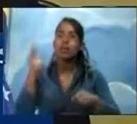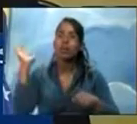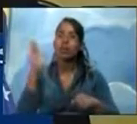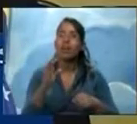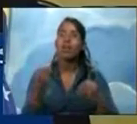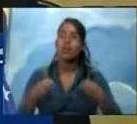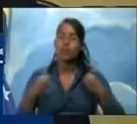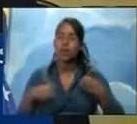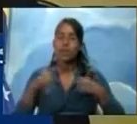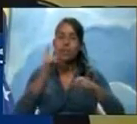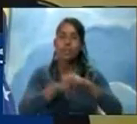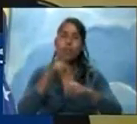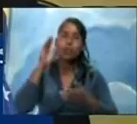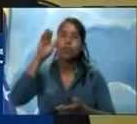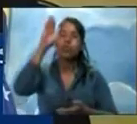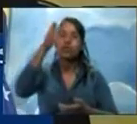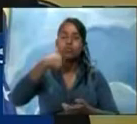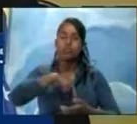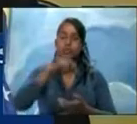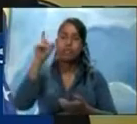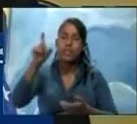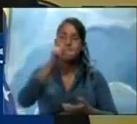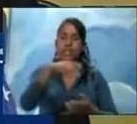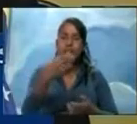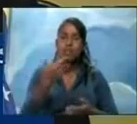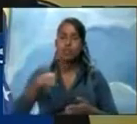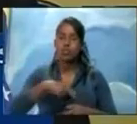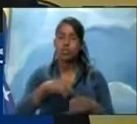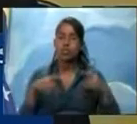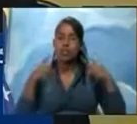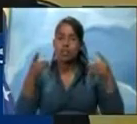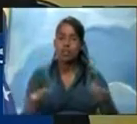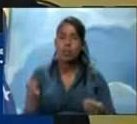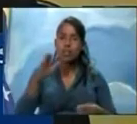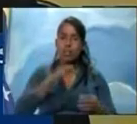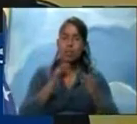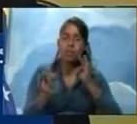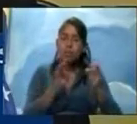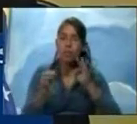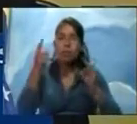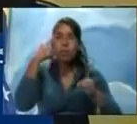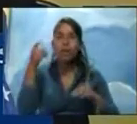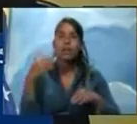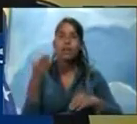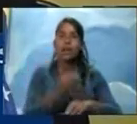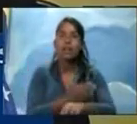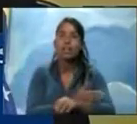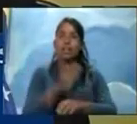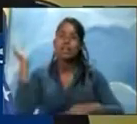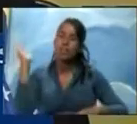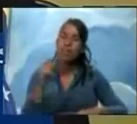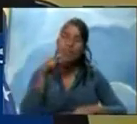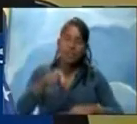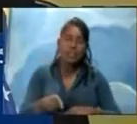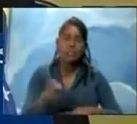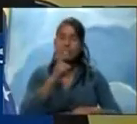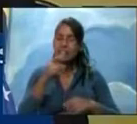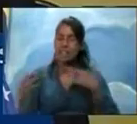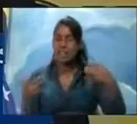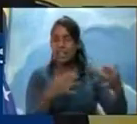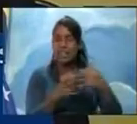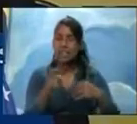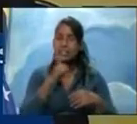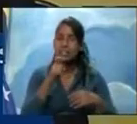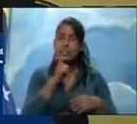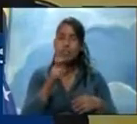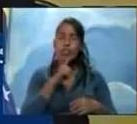el tiempo futuro. Esto nos enseña que nosotros debemos estar preparados para que antes que vengan estas circunstancias, estas guerras,